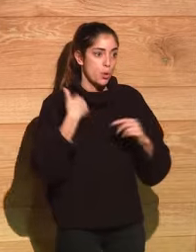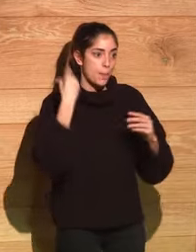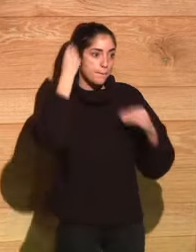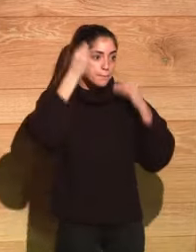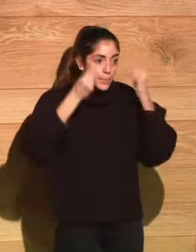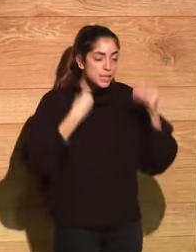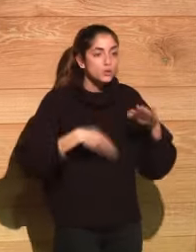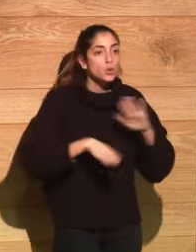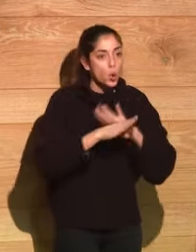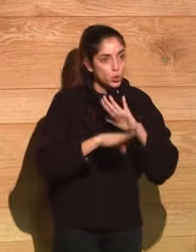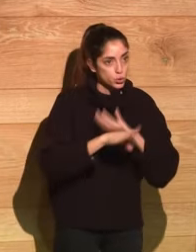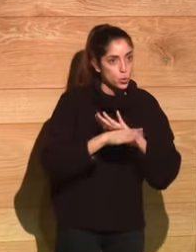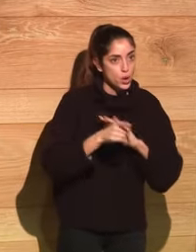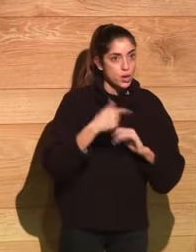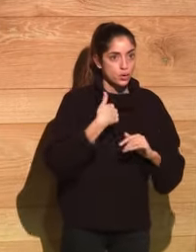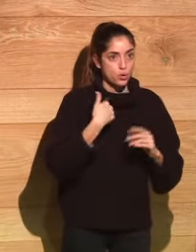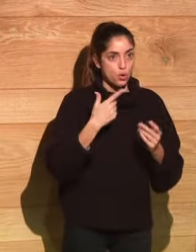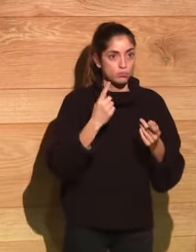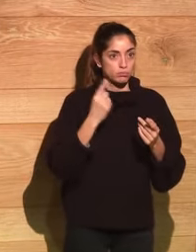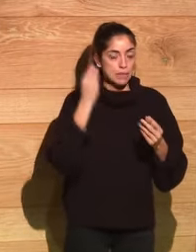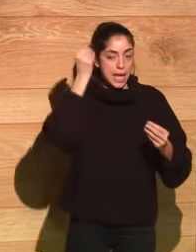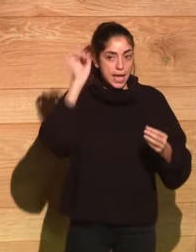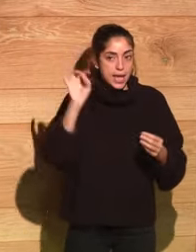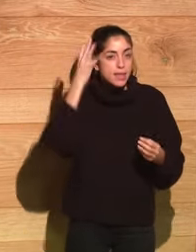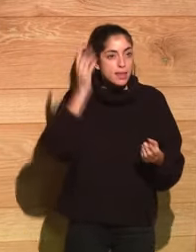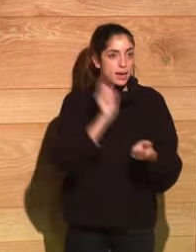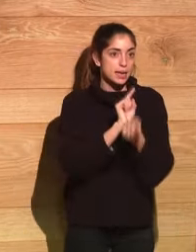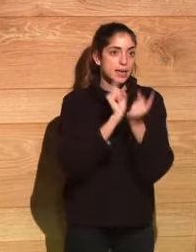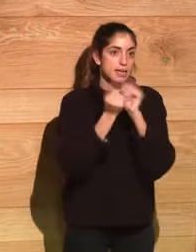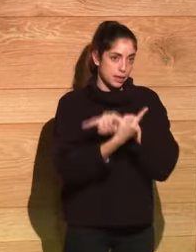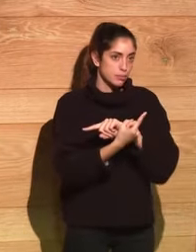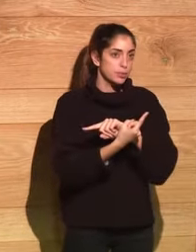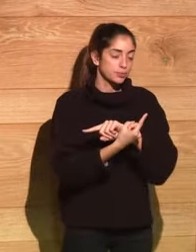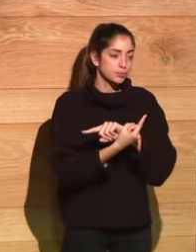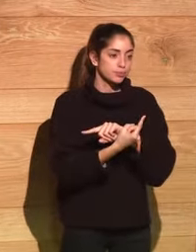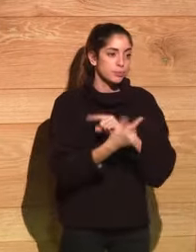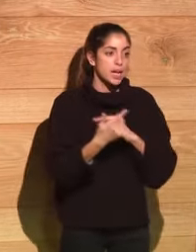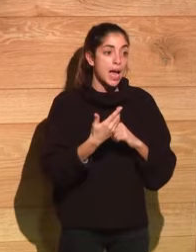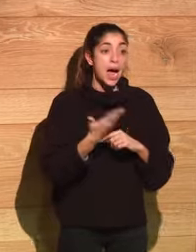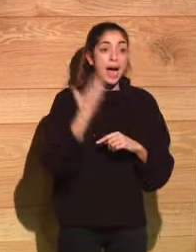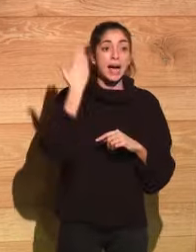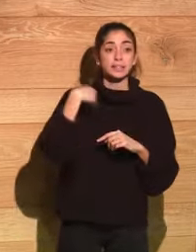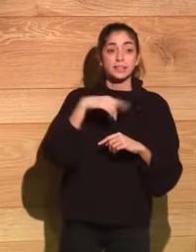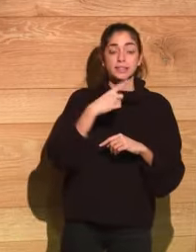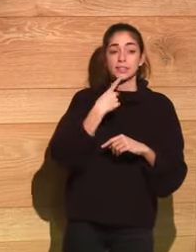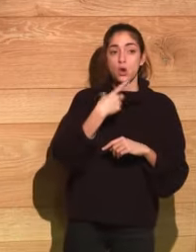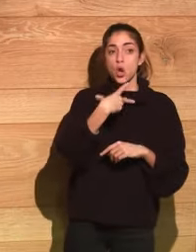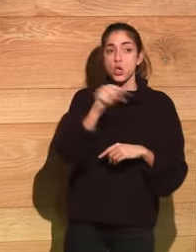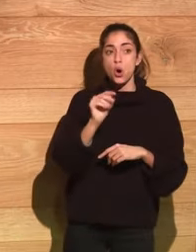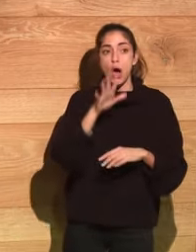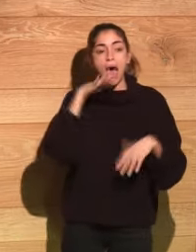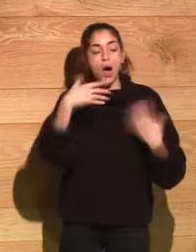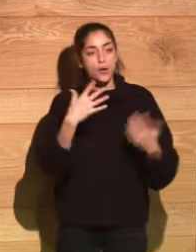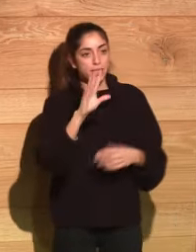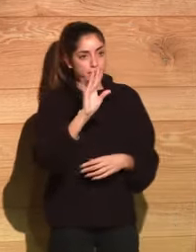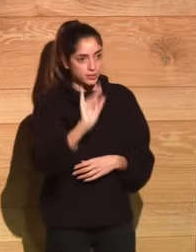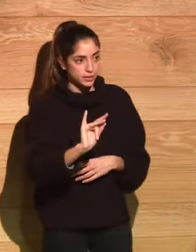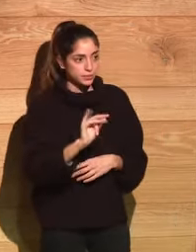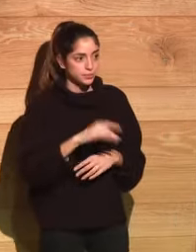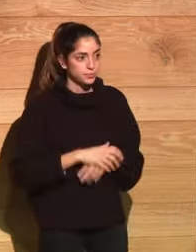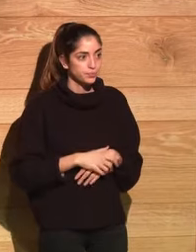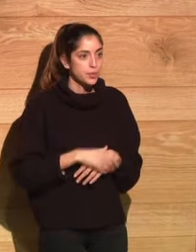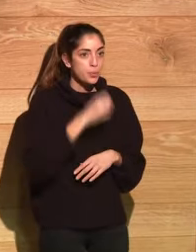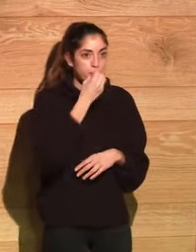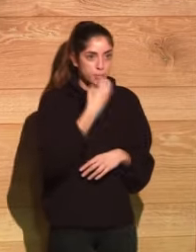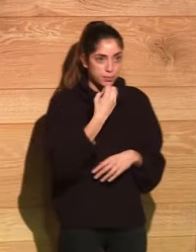pensando, entonces a veces pasa, no me he contradicho. Antes decía que no y ahora digo que sí. Y nos parece muy bien.